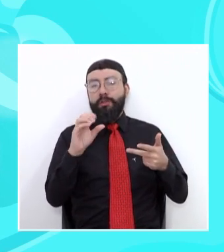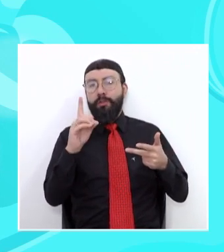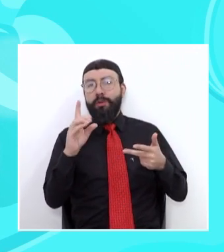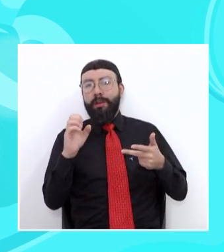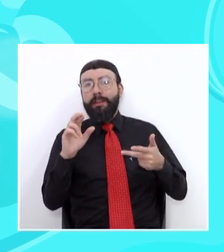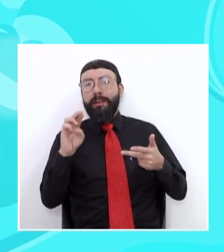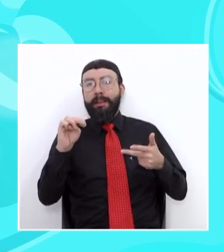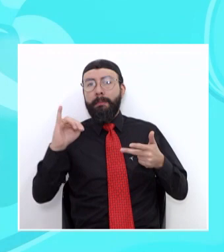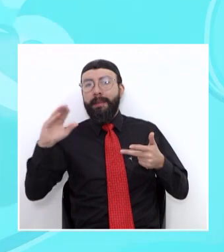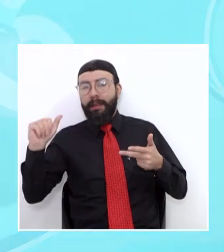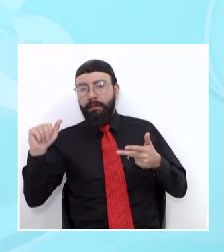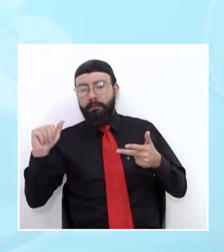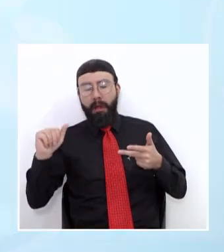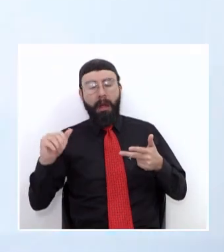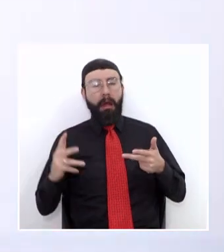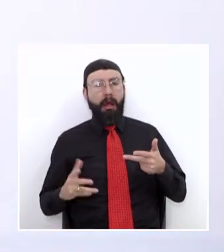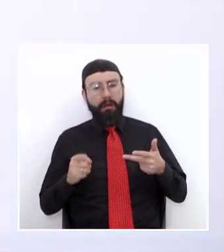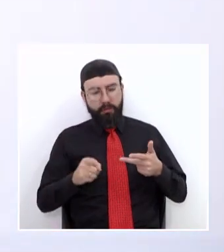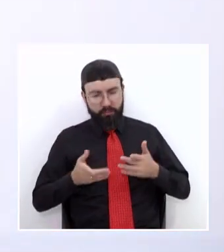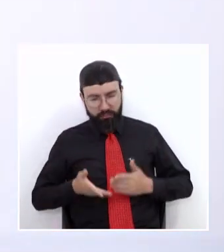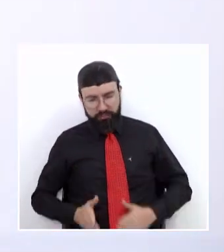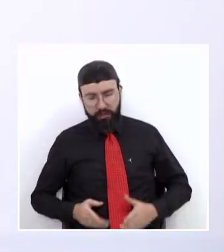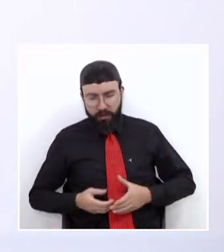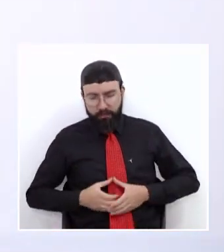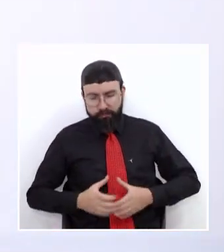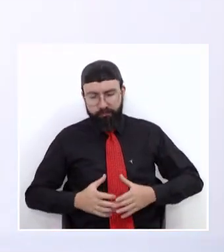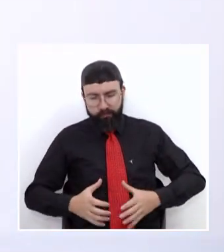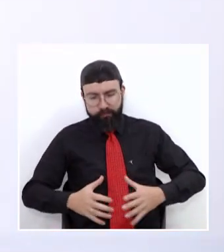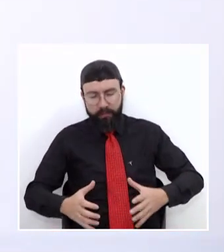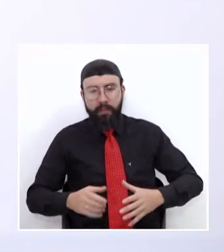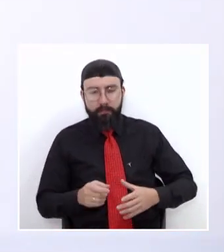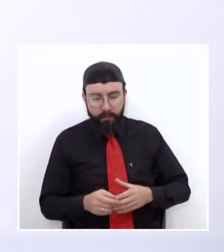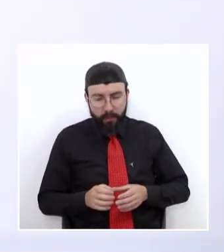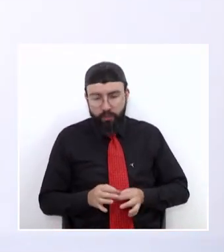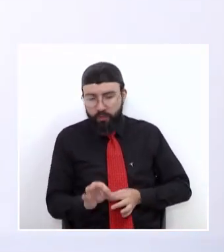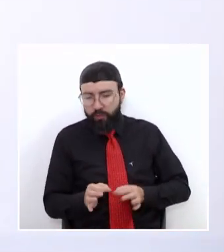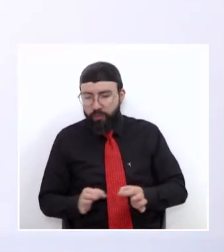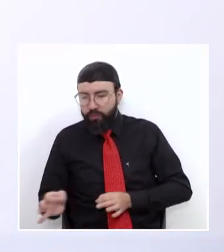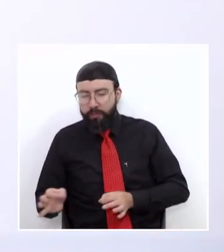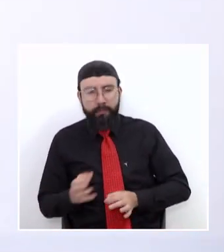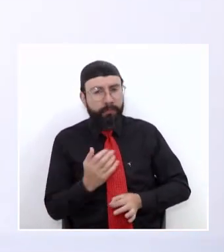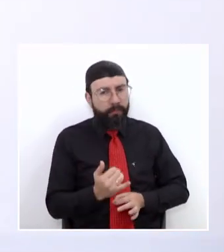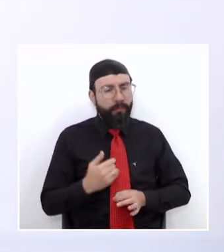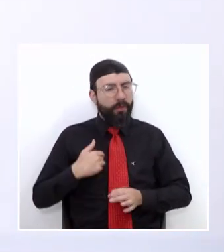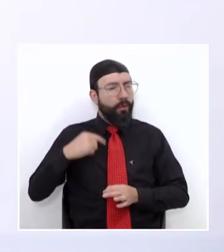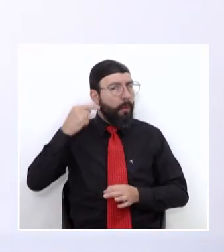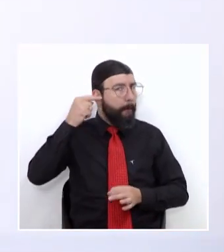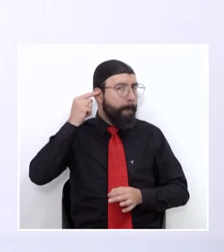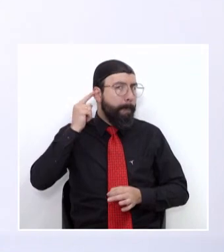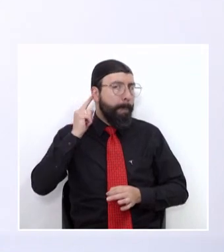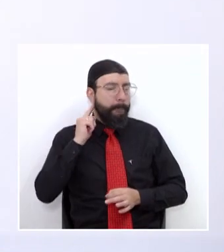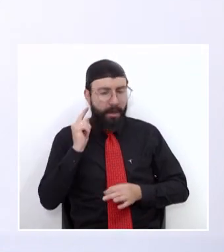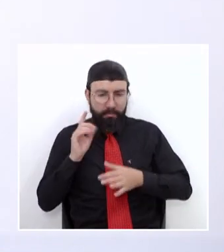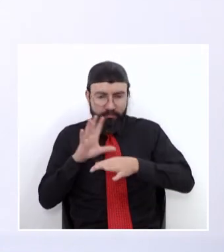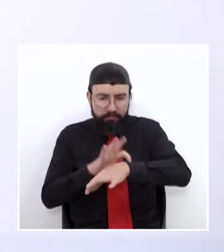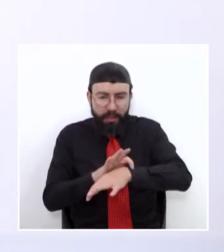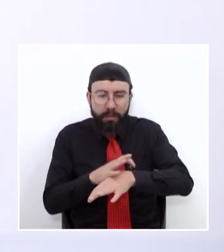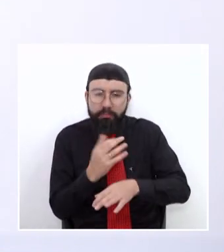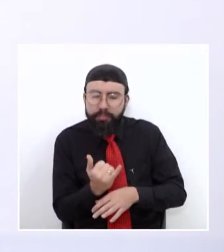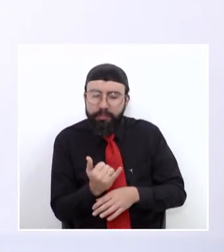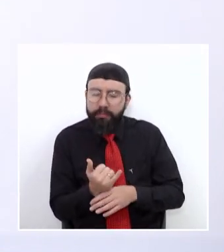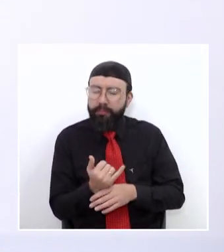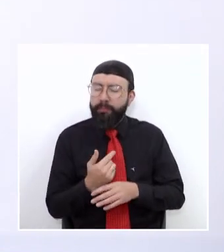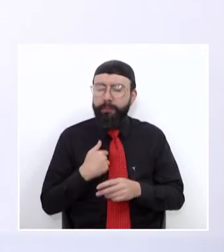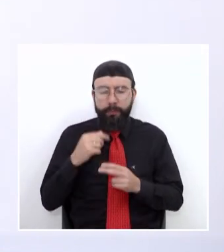yo pongo, ¿no es cierto?, una terapia o voy a hacer auriculomedicina, tengo que tener claro en qué